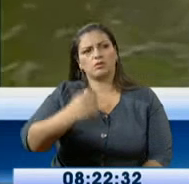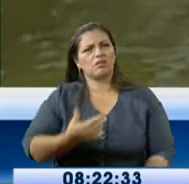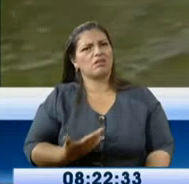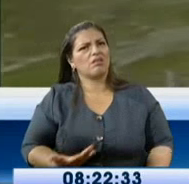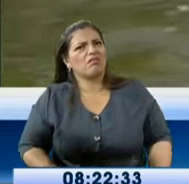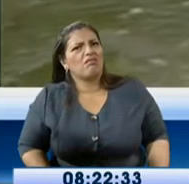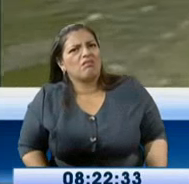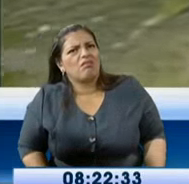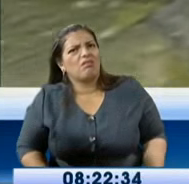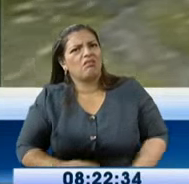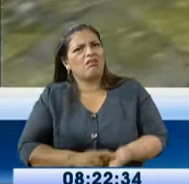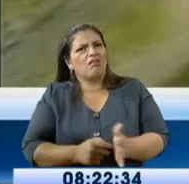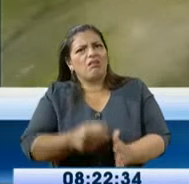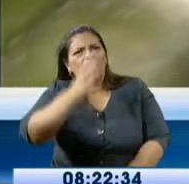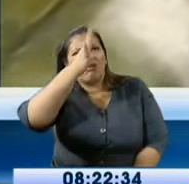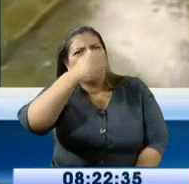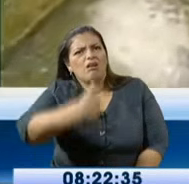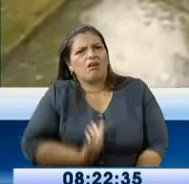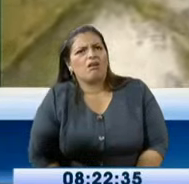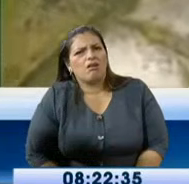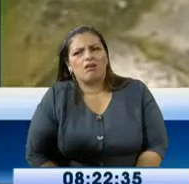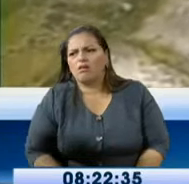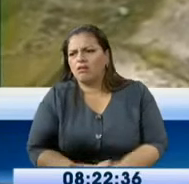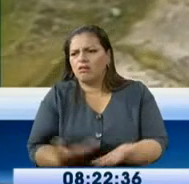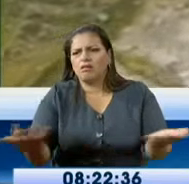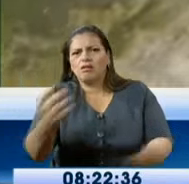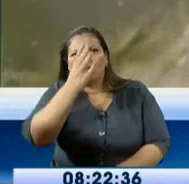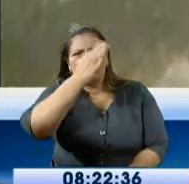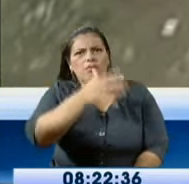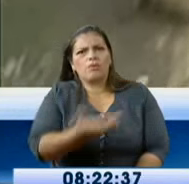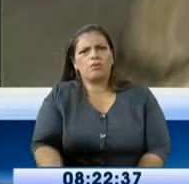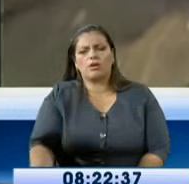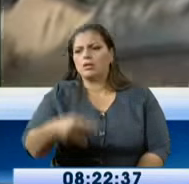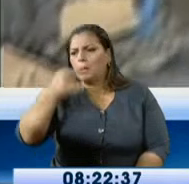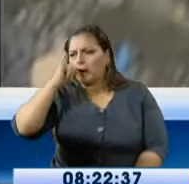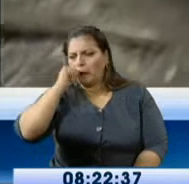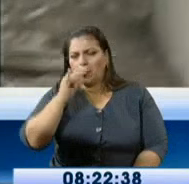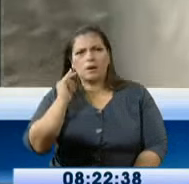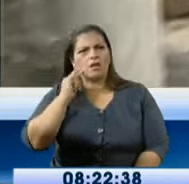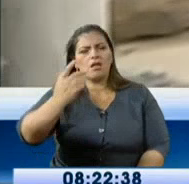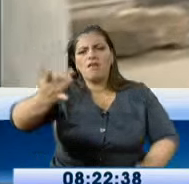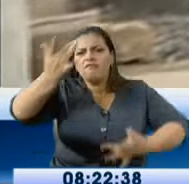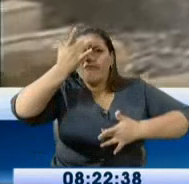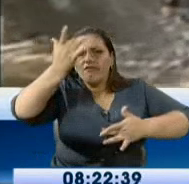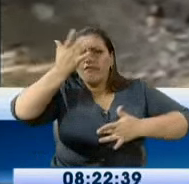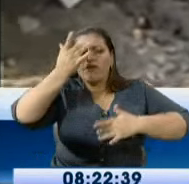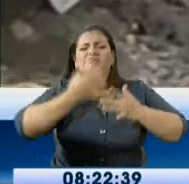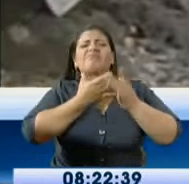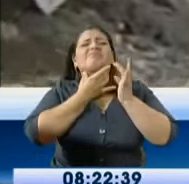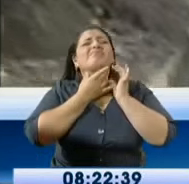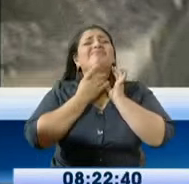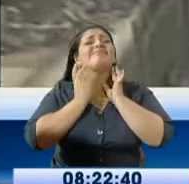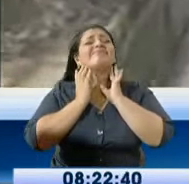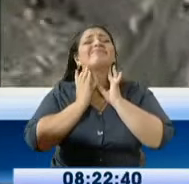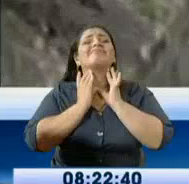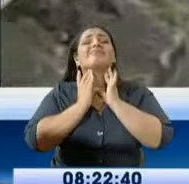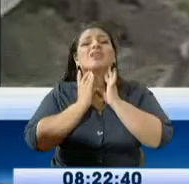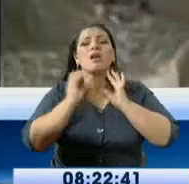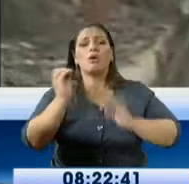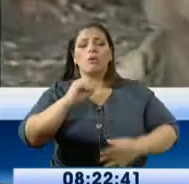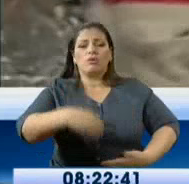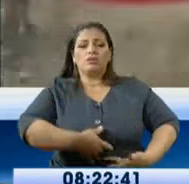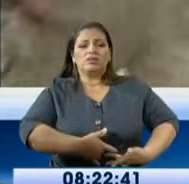los moradores. Aquí hay niños que se han enfermado, que con la garganta, con el estómago, nosotros lo que comemos sentimos clarito